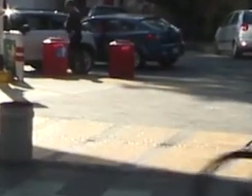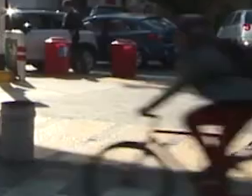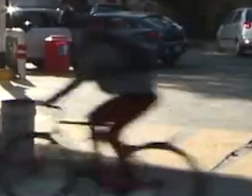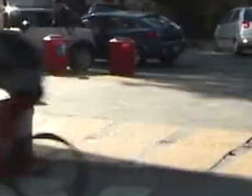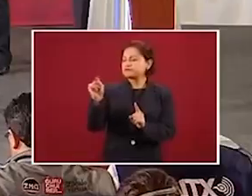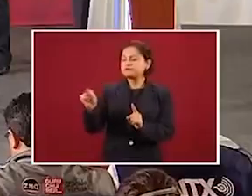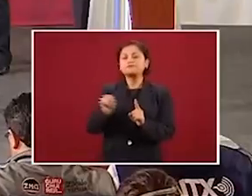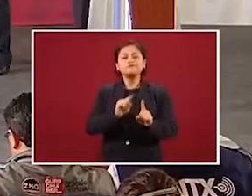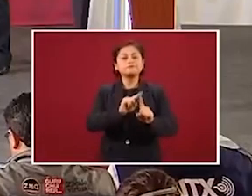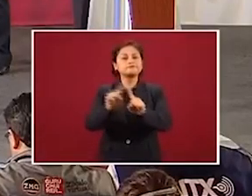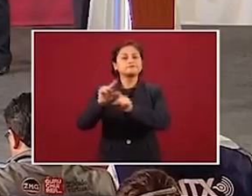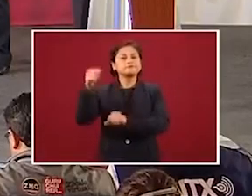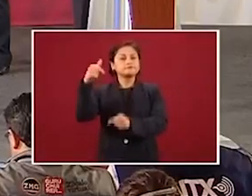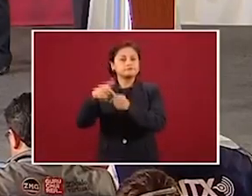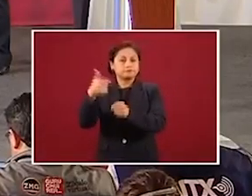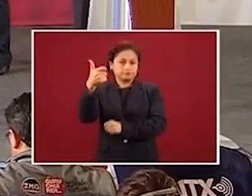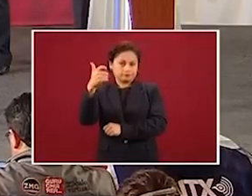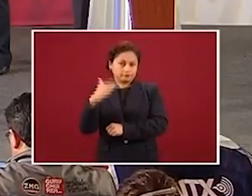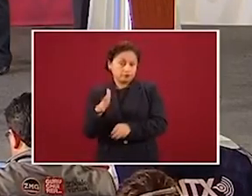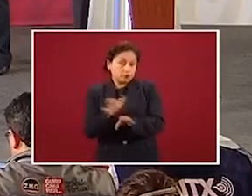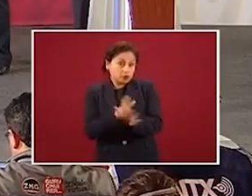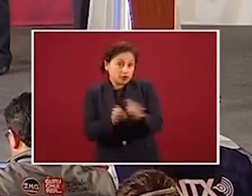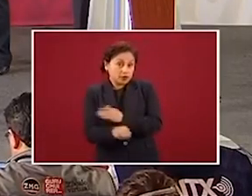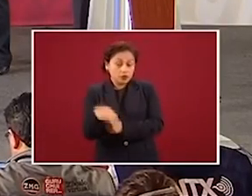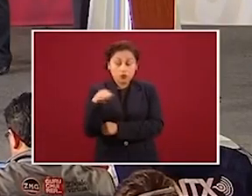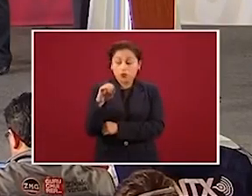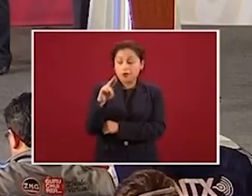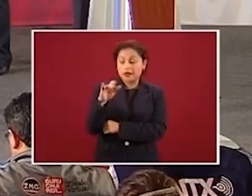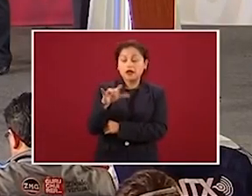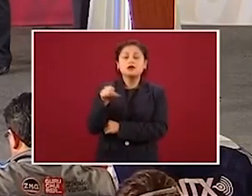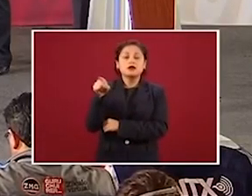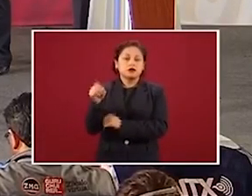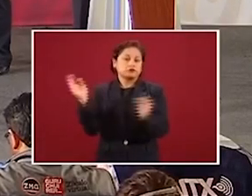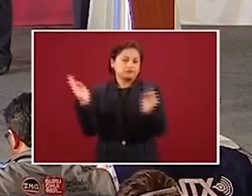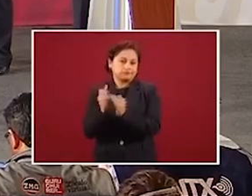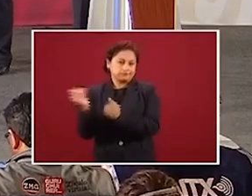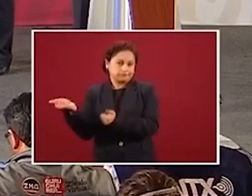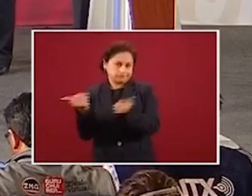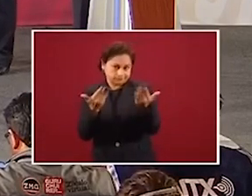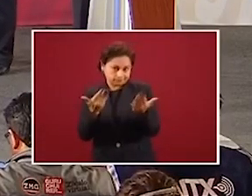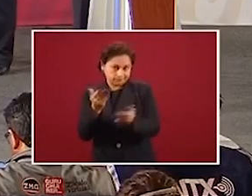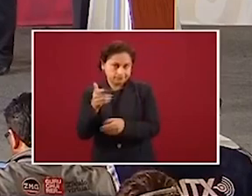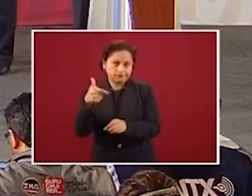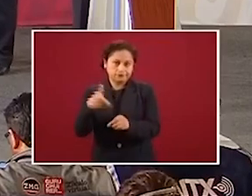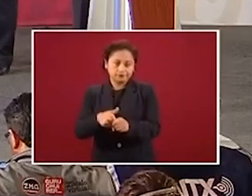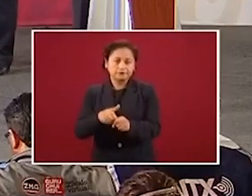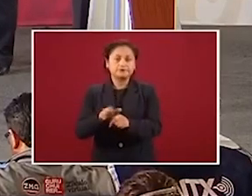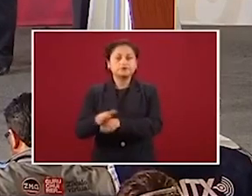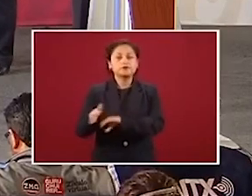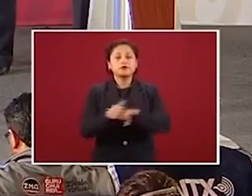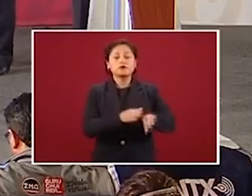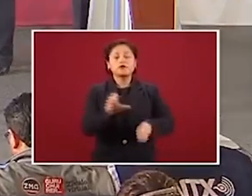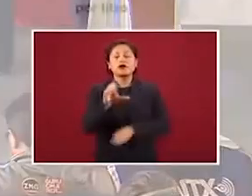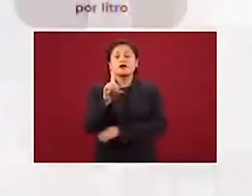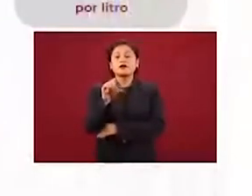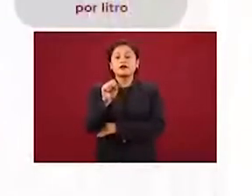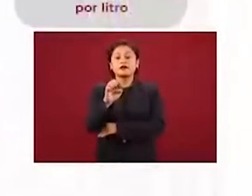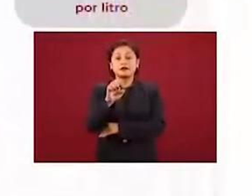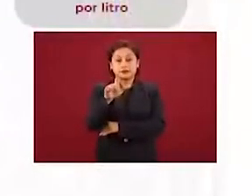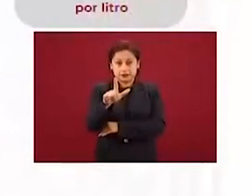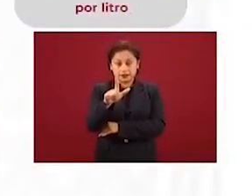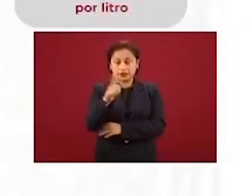consumidores en la conferencia matutina presidencial presentó el informe semanal quién es quién en el precio de la gasolina